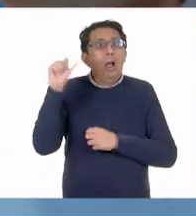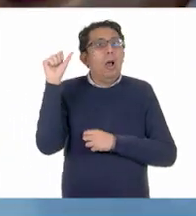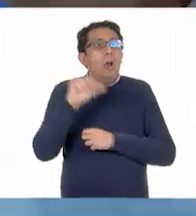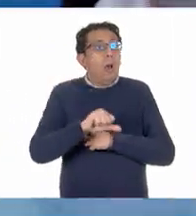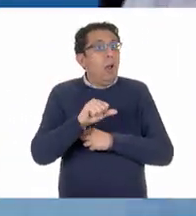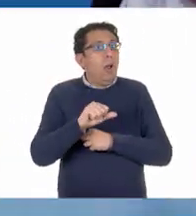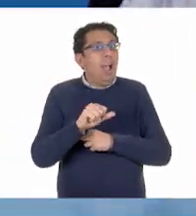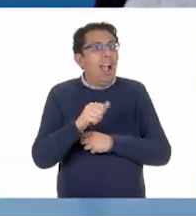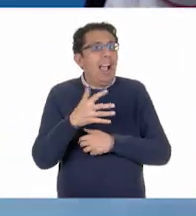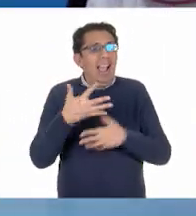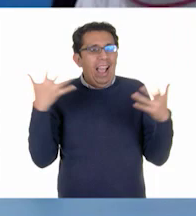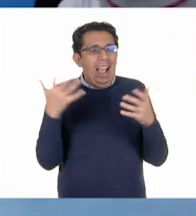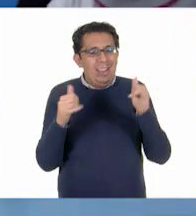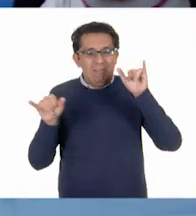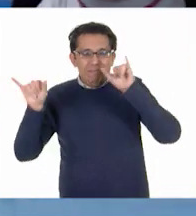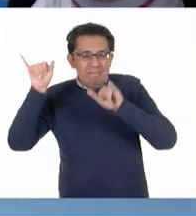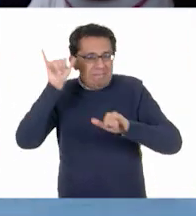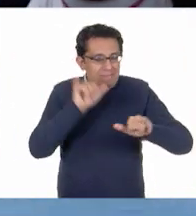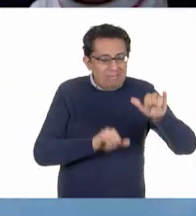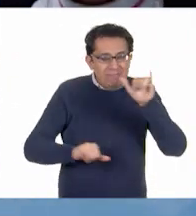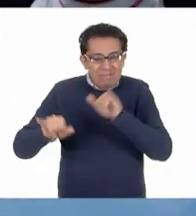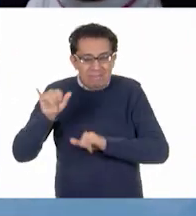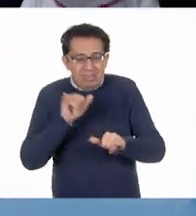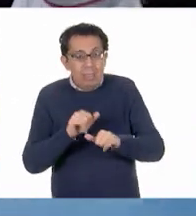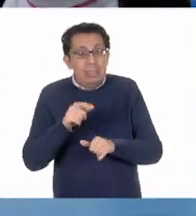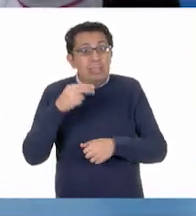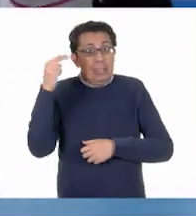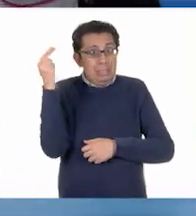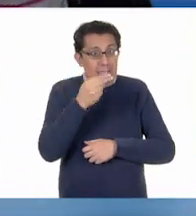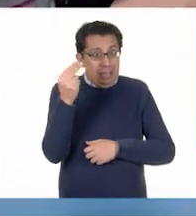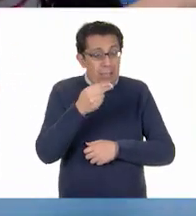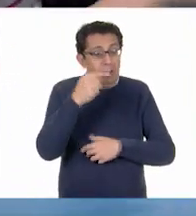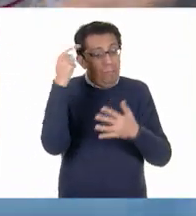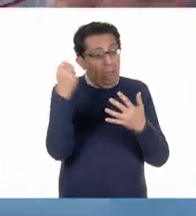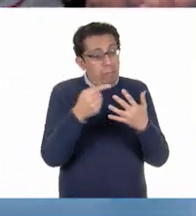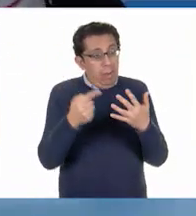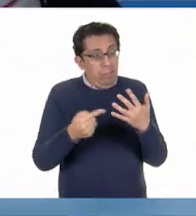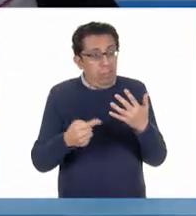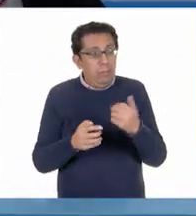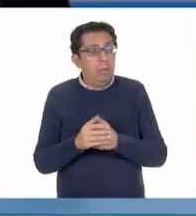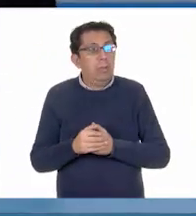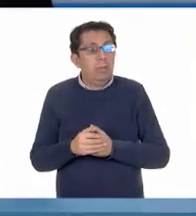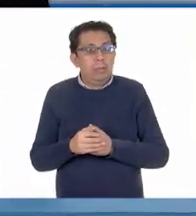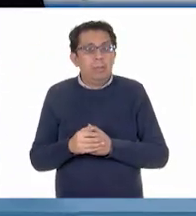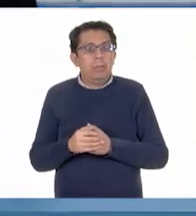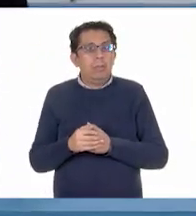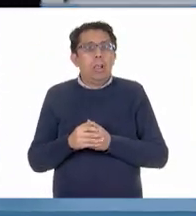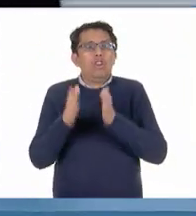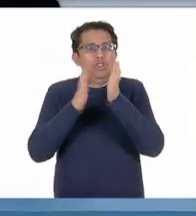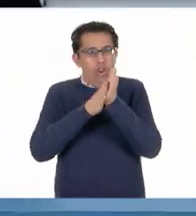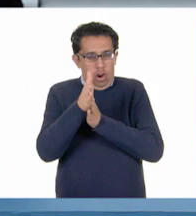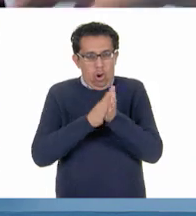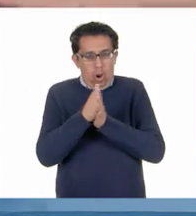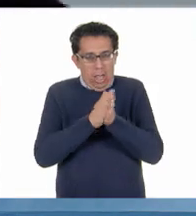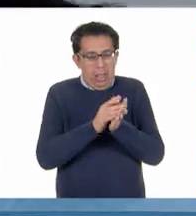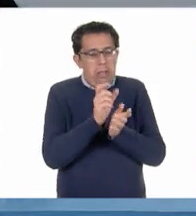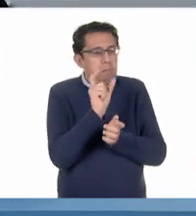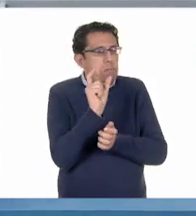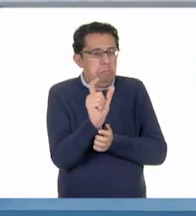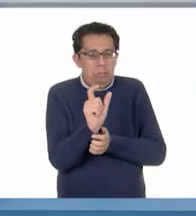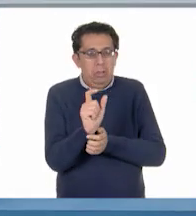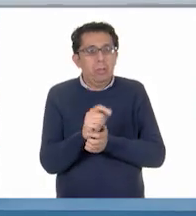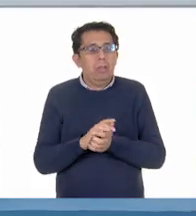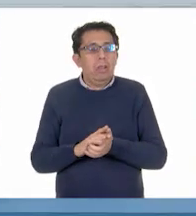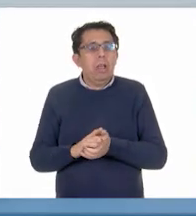hacer un experimento en el cual vamos a necesitar este par de pedazos de chocolate, Esos dos.